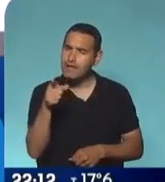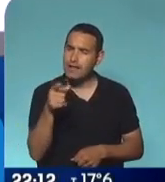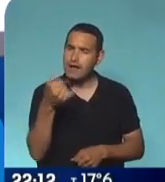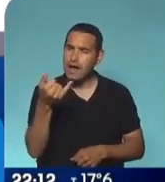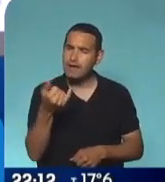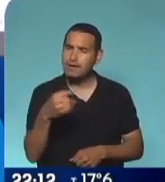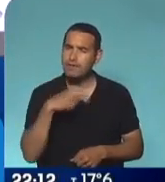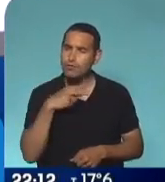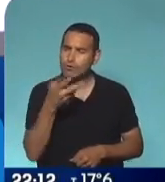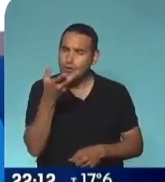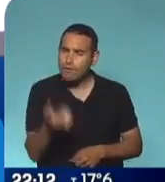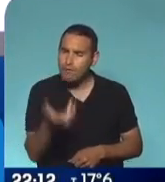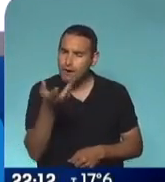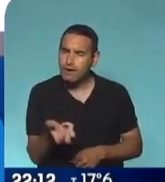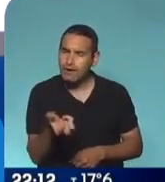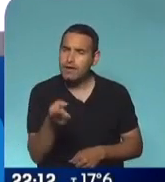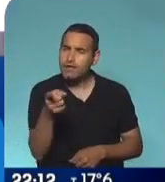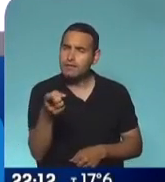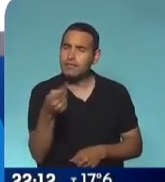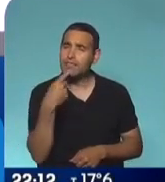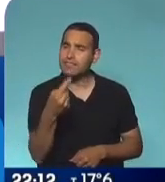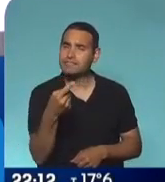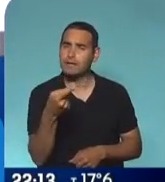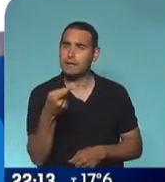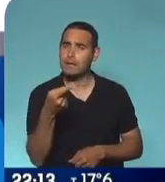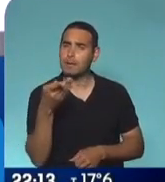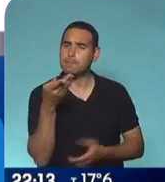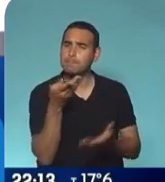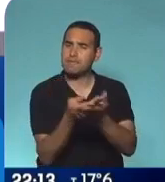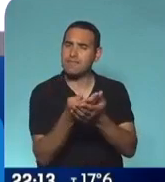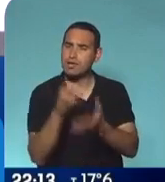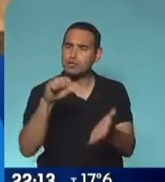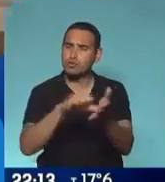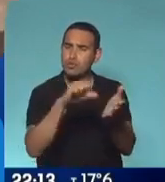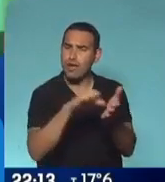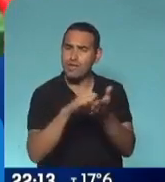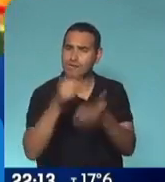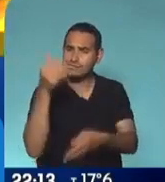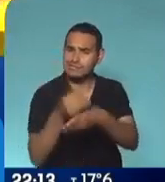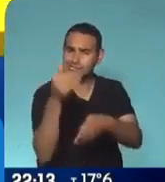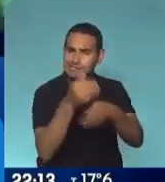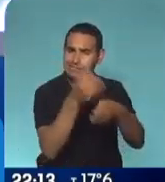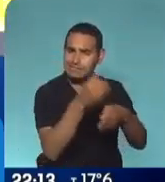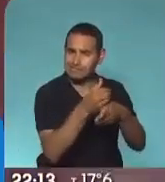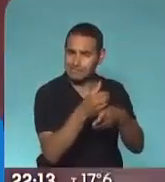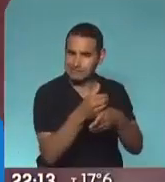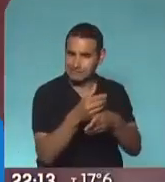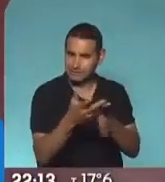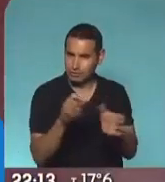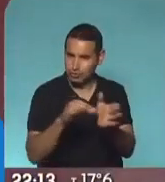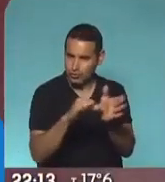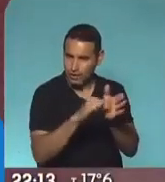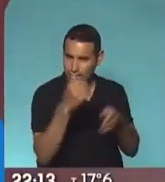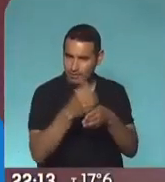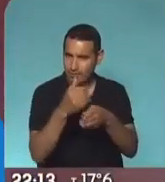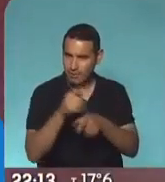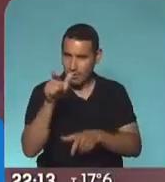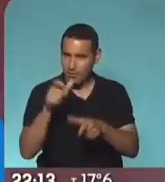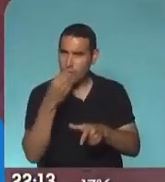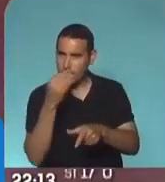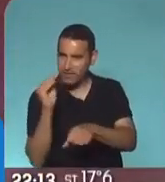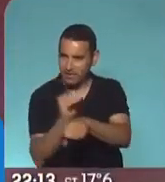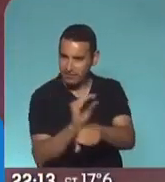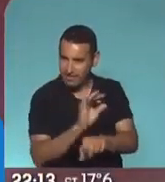su autoría en el cual pide cerrar las ciudades, cerrar, prácticamente bloquear las ciudades para que no ingresen